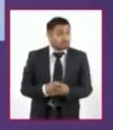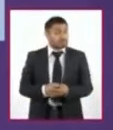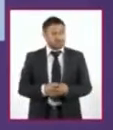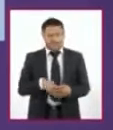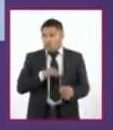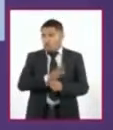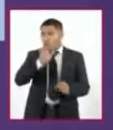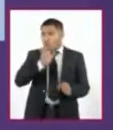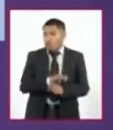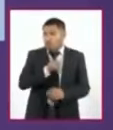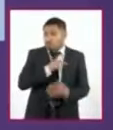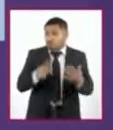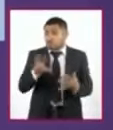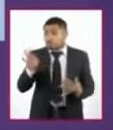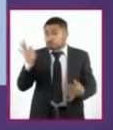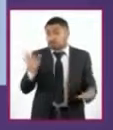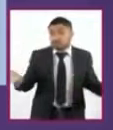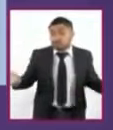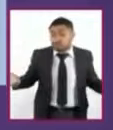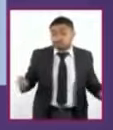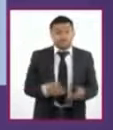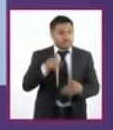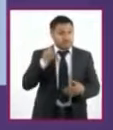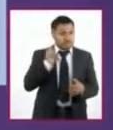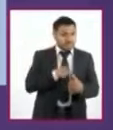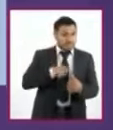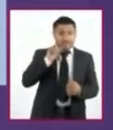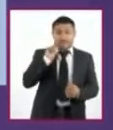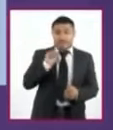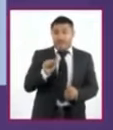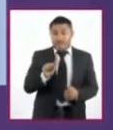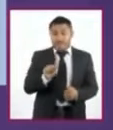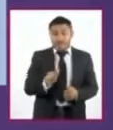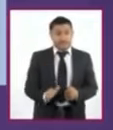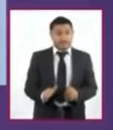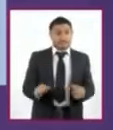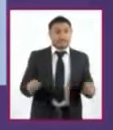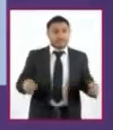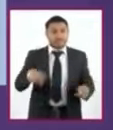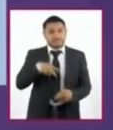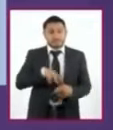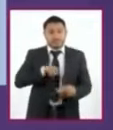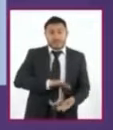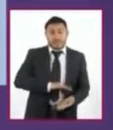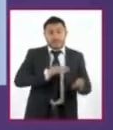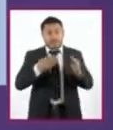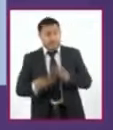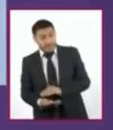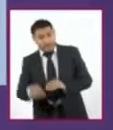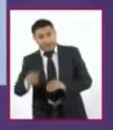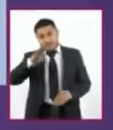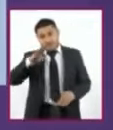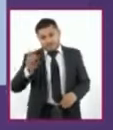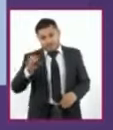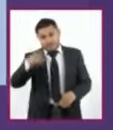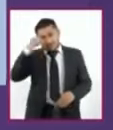¿Cuáles son las opciones? Opción A, traslación del triángulo ABC para generar el